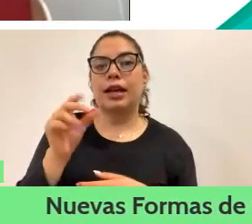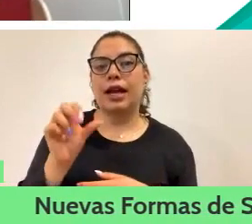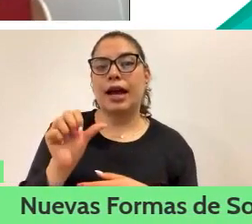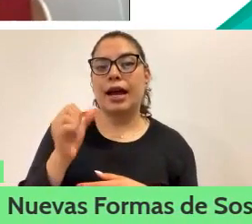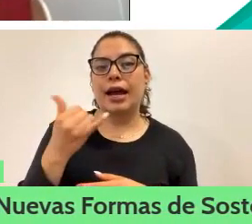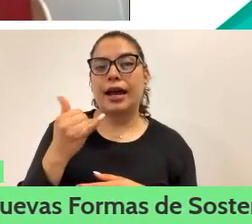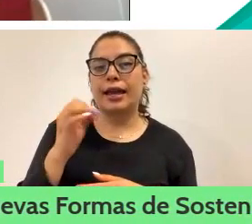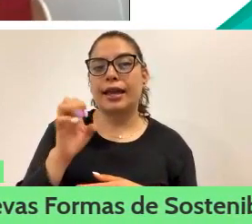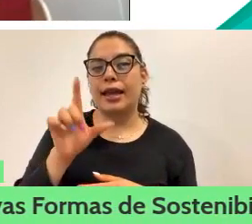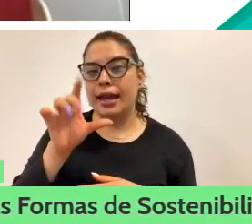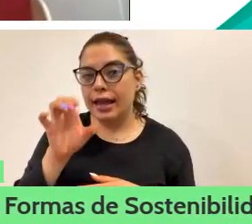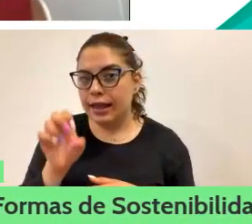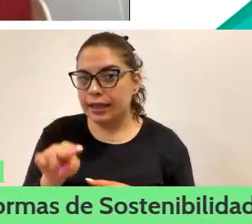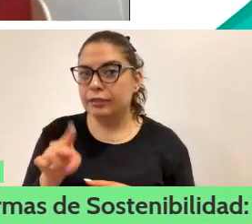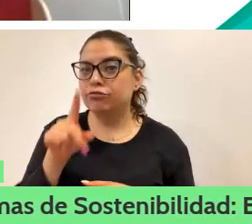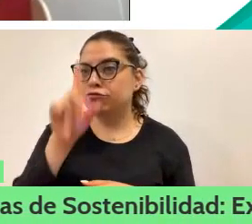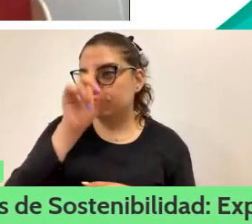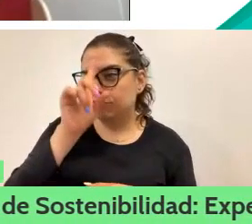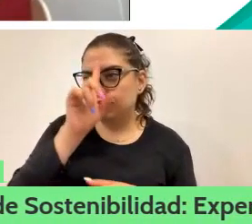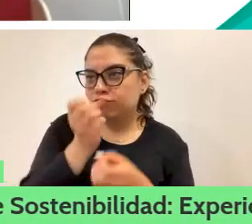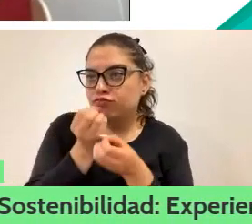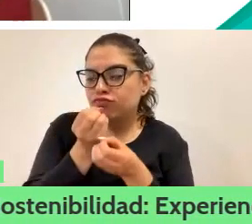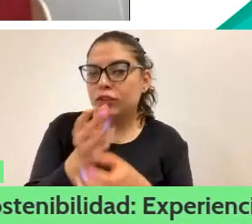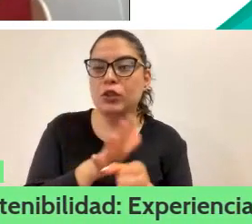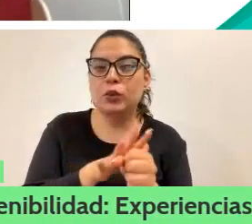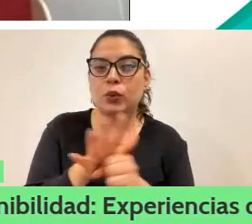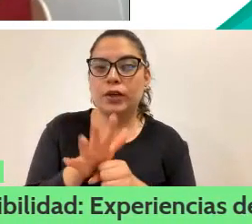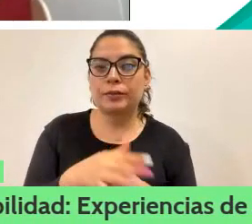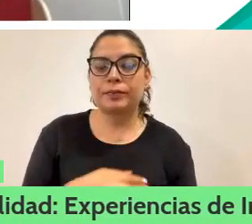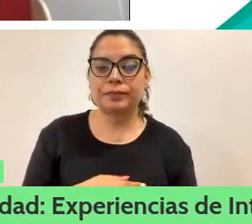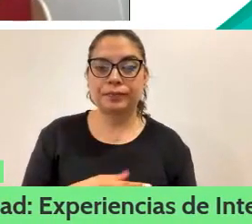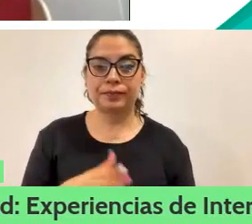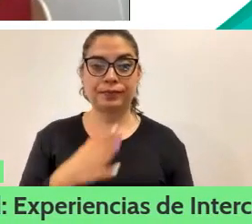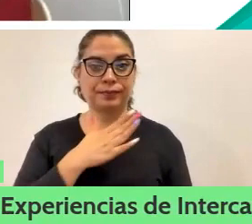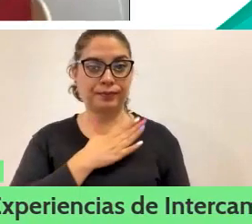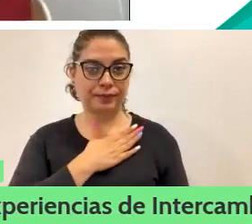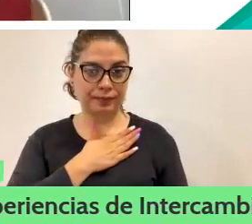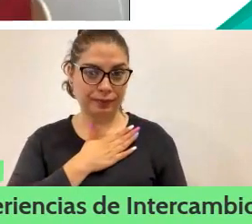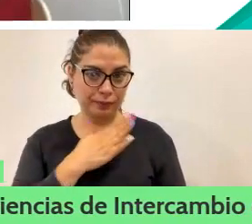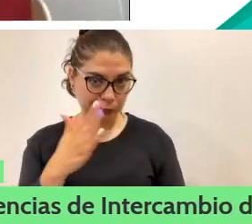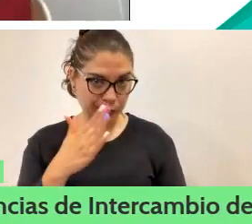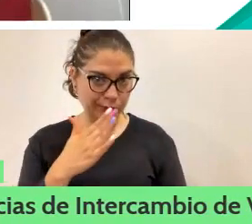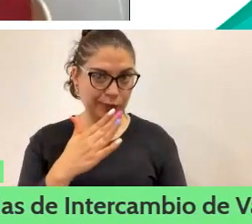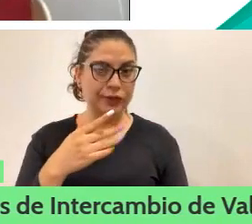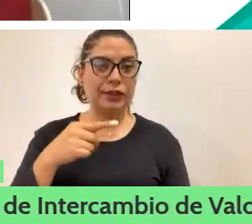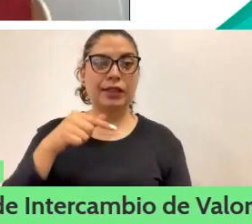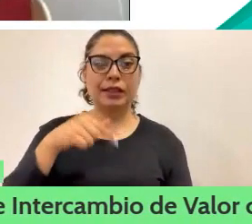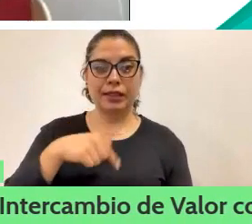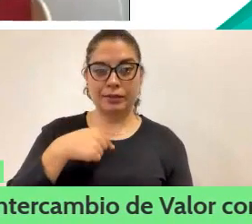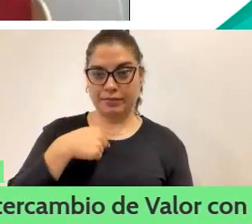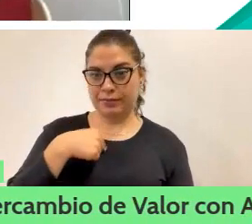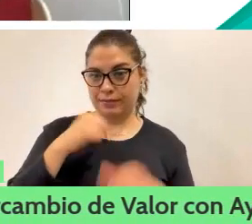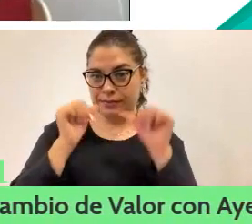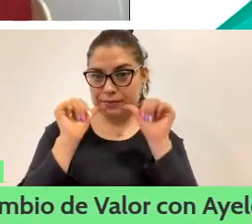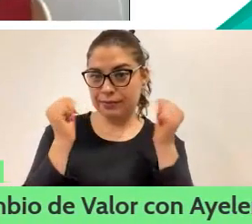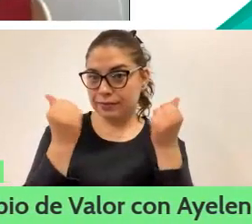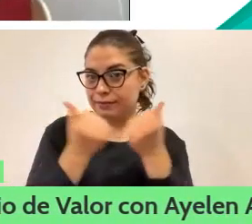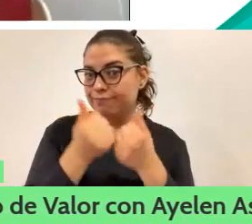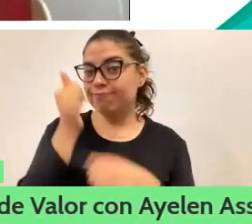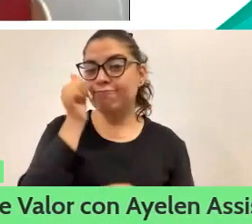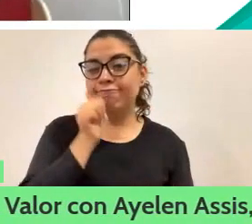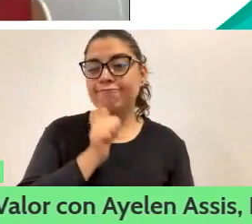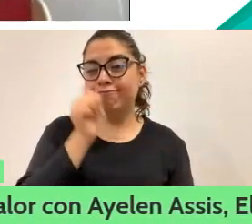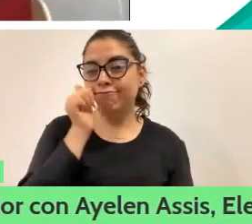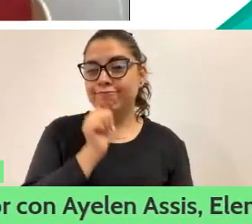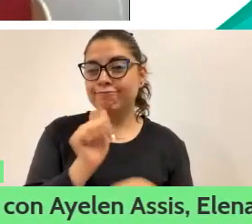cómo sobrepasar y salir de la escasez. Bueno, a nosotros desde En Buenas Manos nos gusta siempre hablar de los servicios, ¿no? Porque